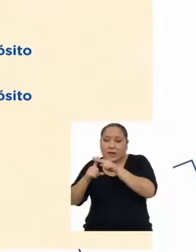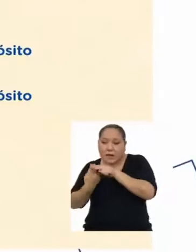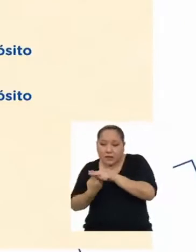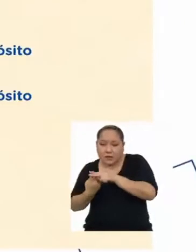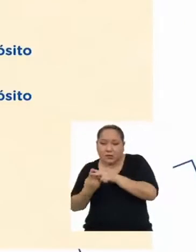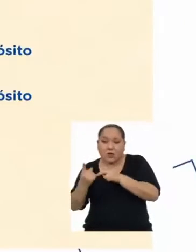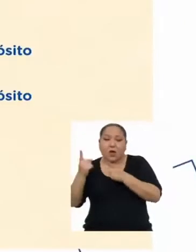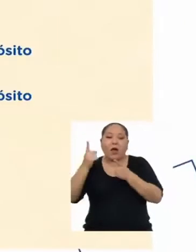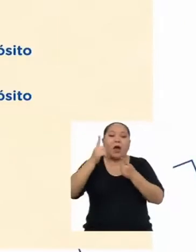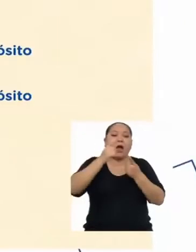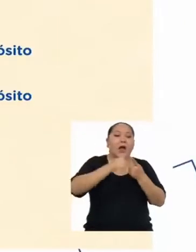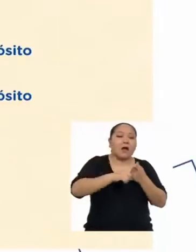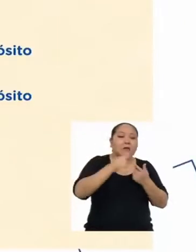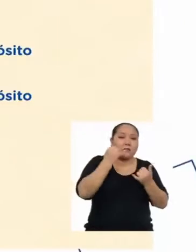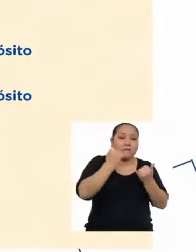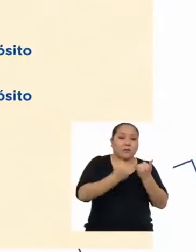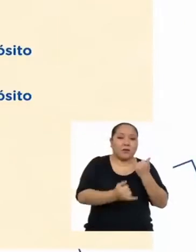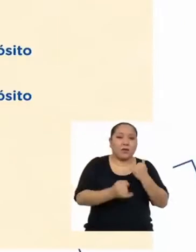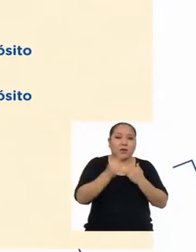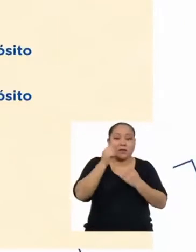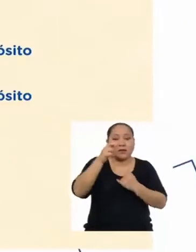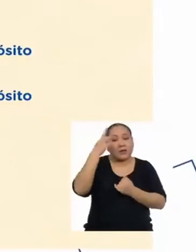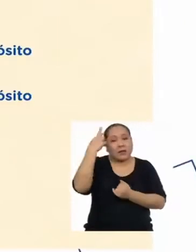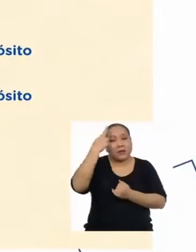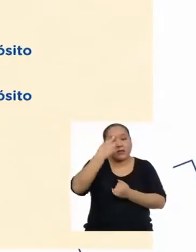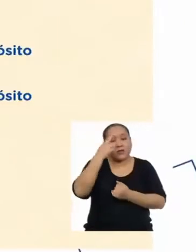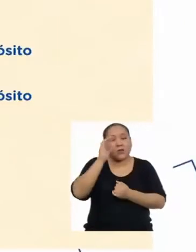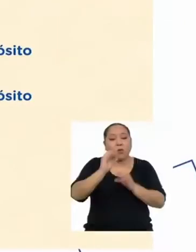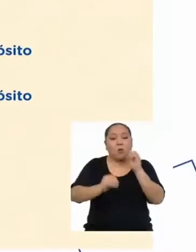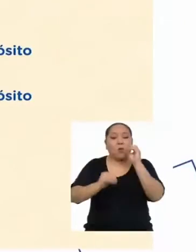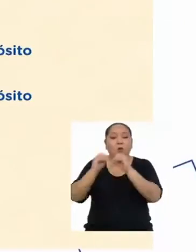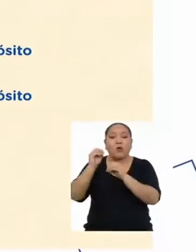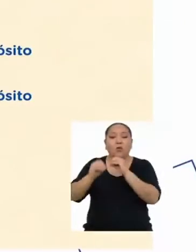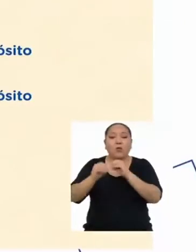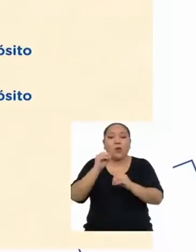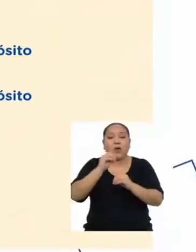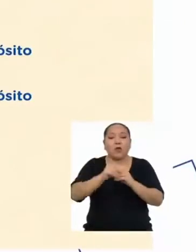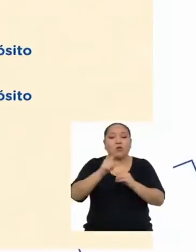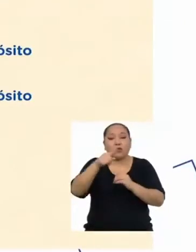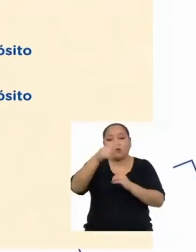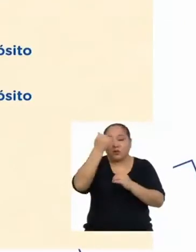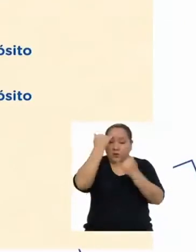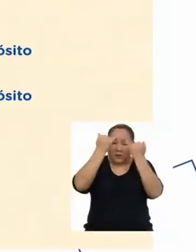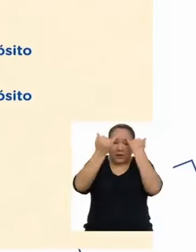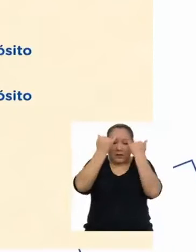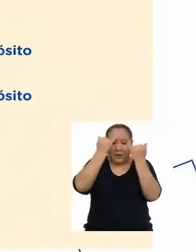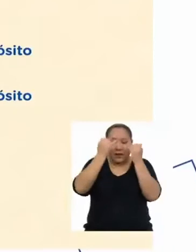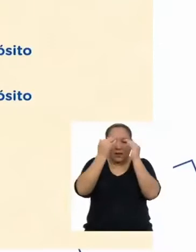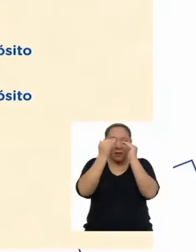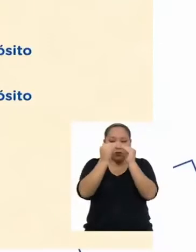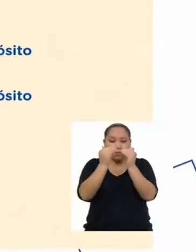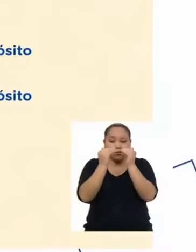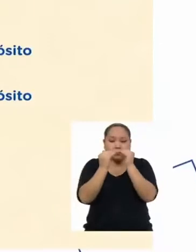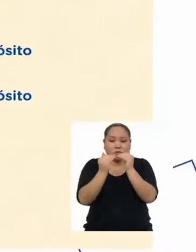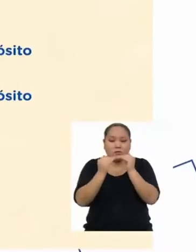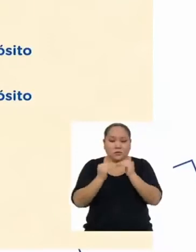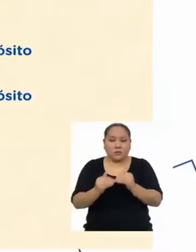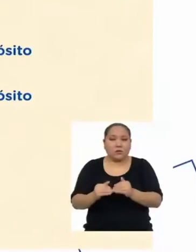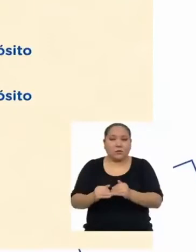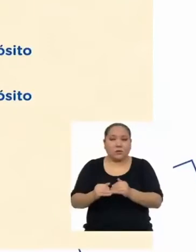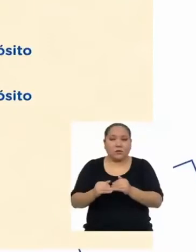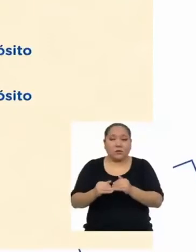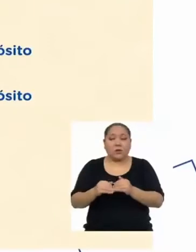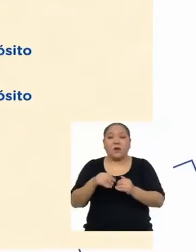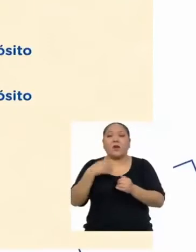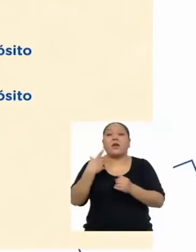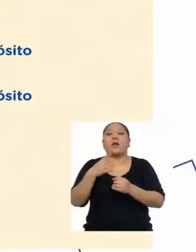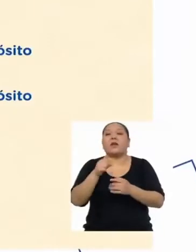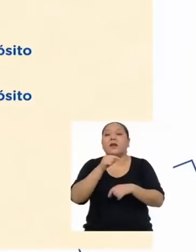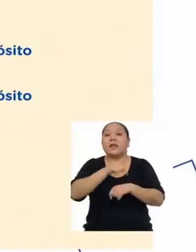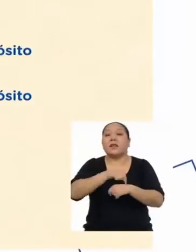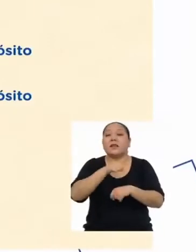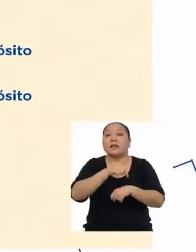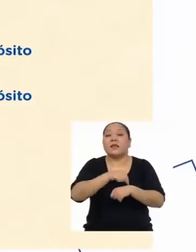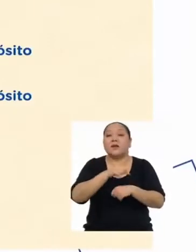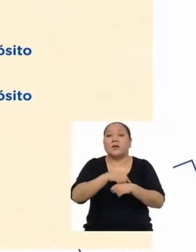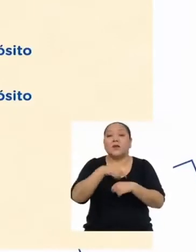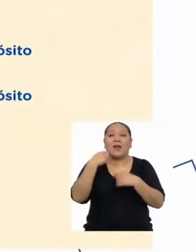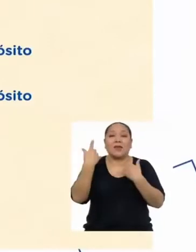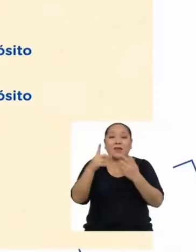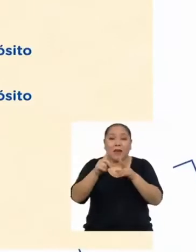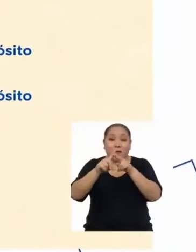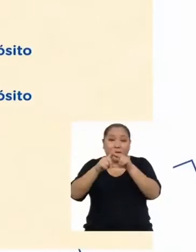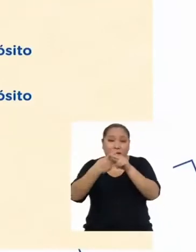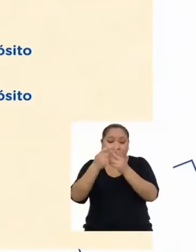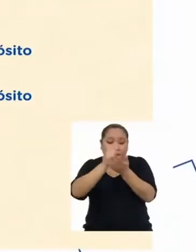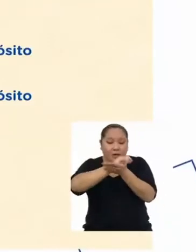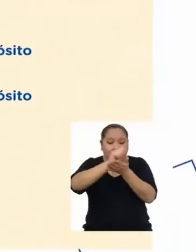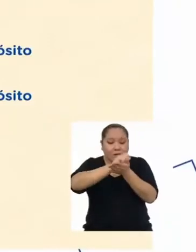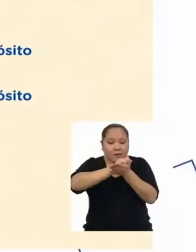final. Por ello, debes colocar tus ideas en un esquema de planificación para que al momento de redactar tu carta no